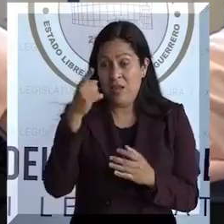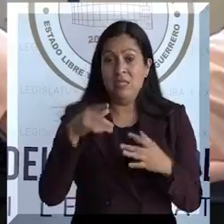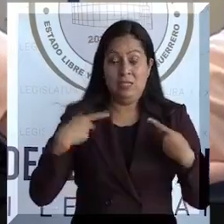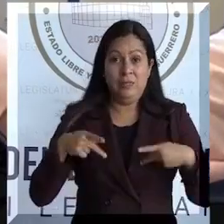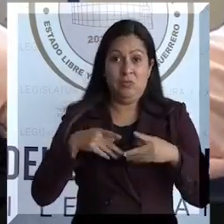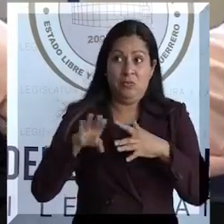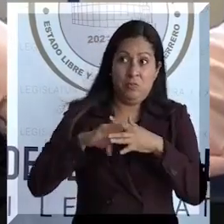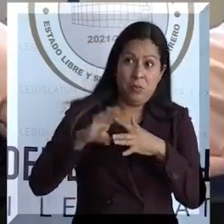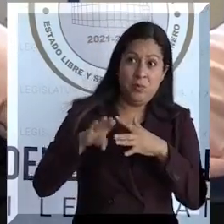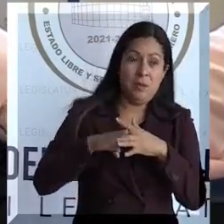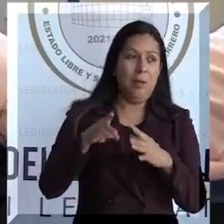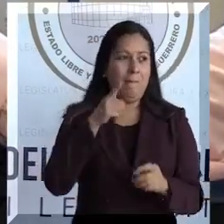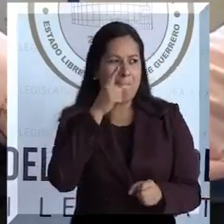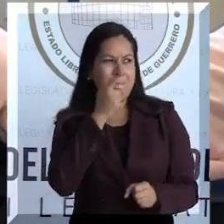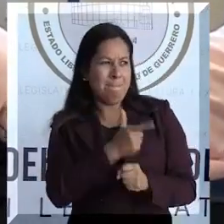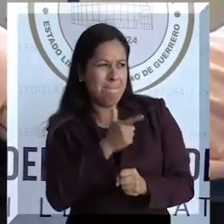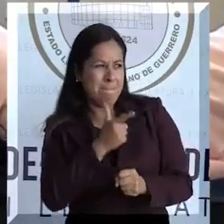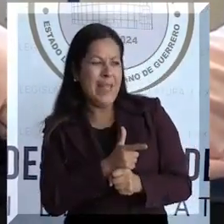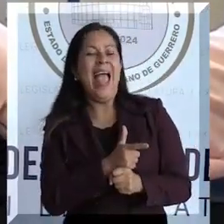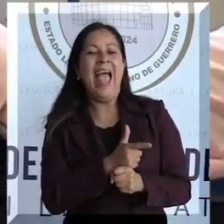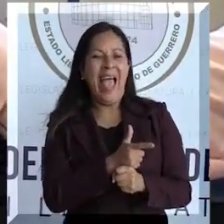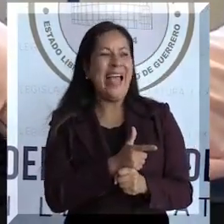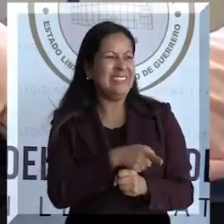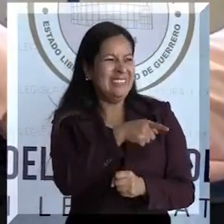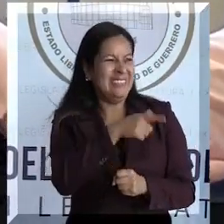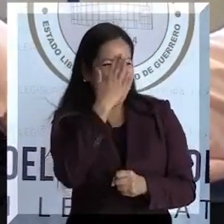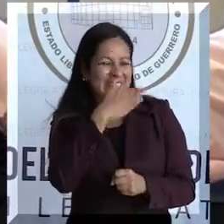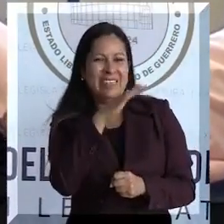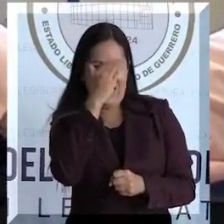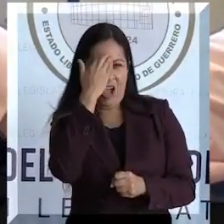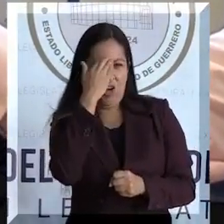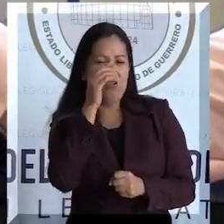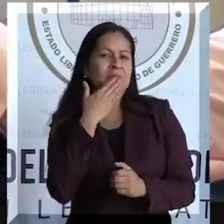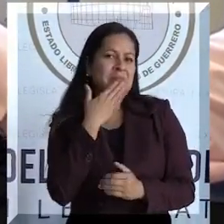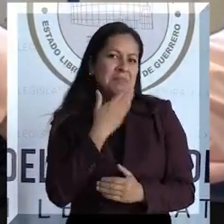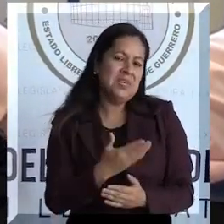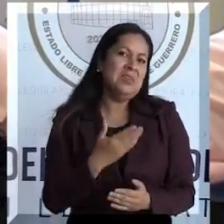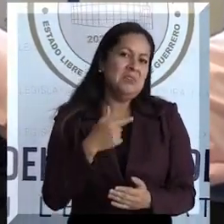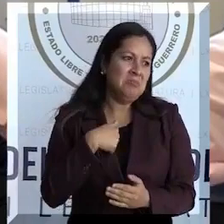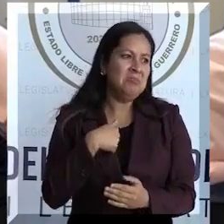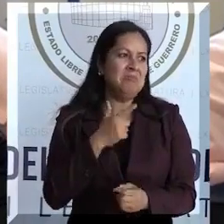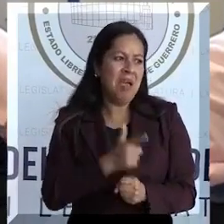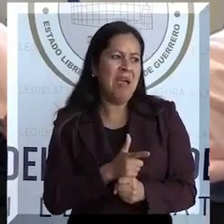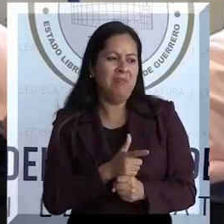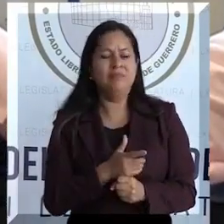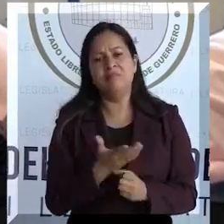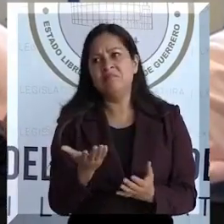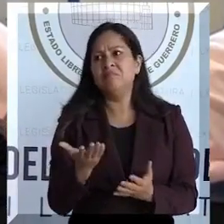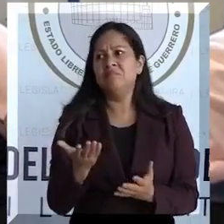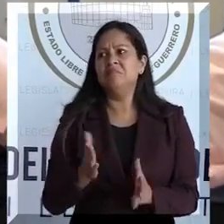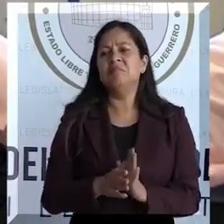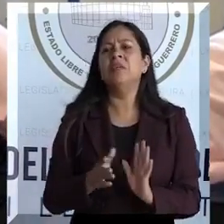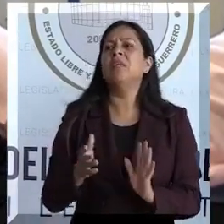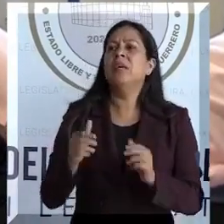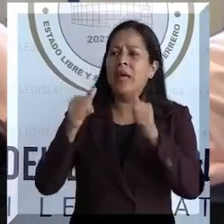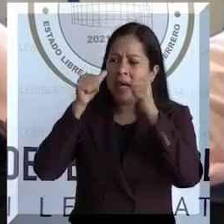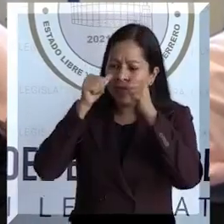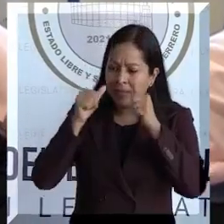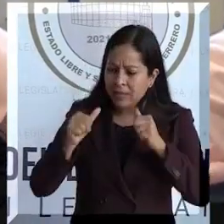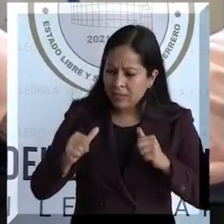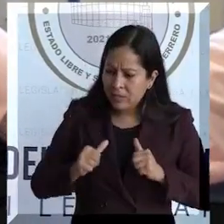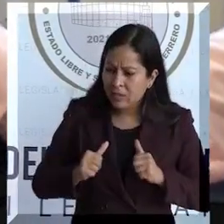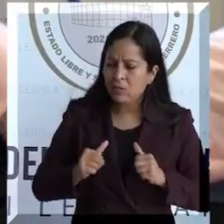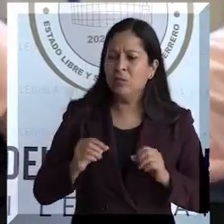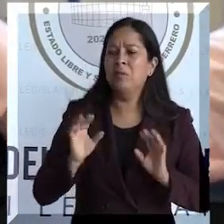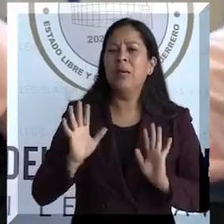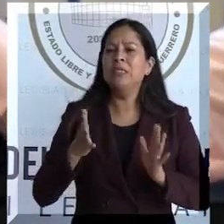migrantes. Yo así lo noté, te digo, lo noté cuando estuvo como coordinadora. Me recibió y gustosamente,